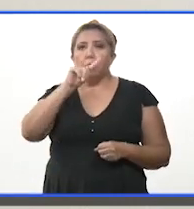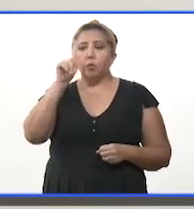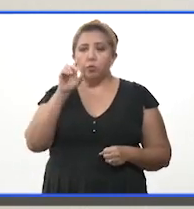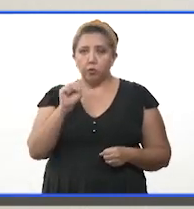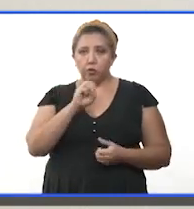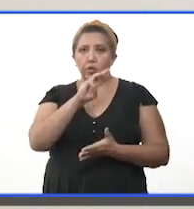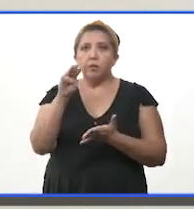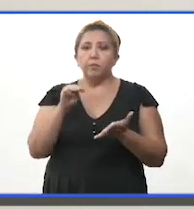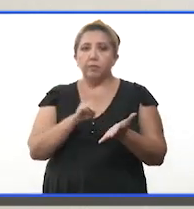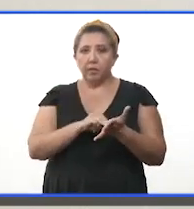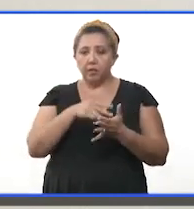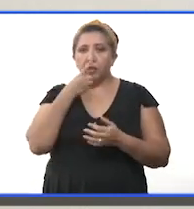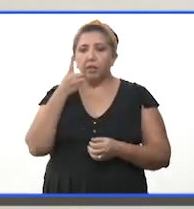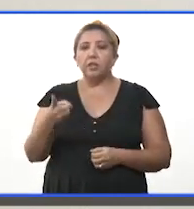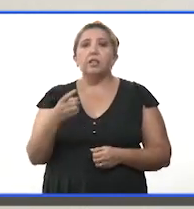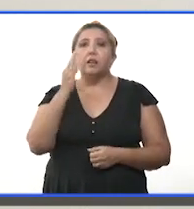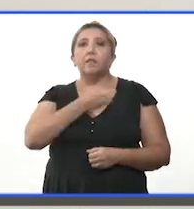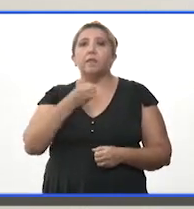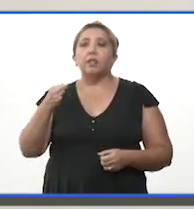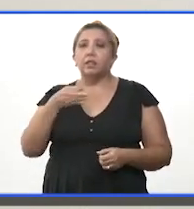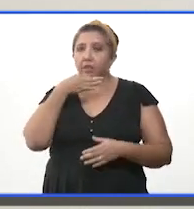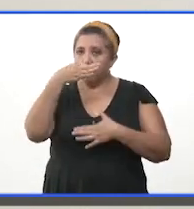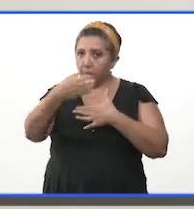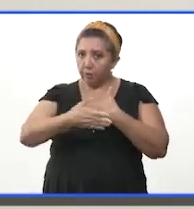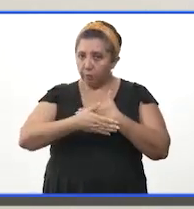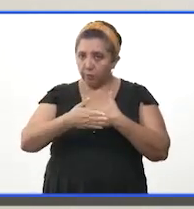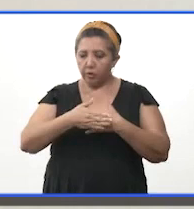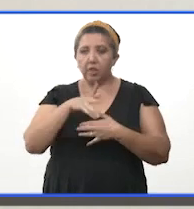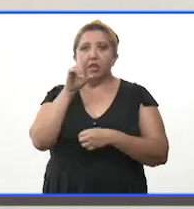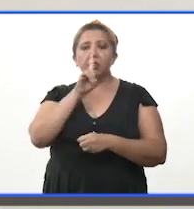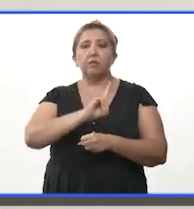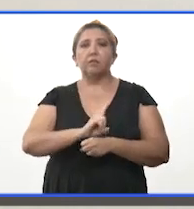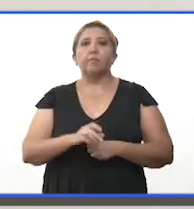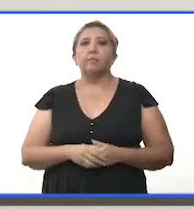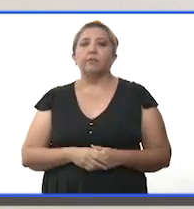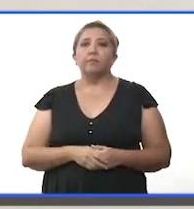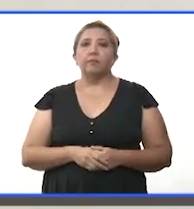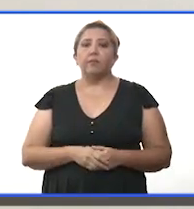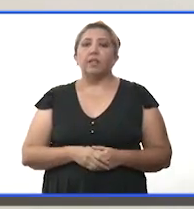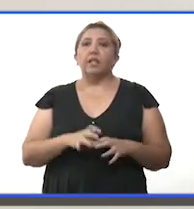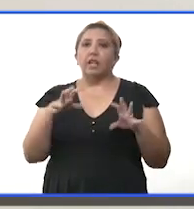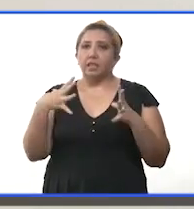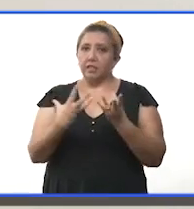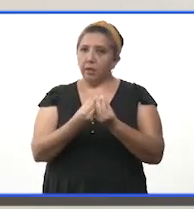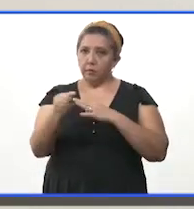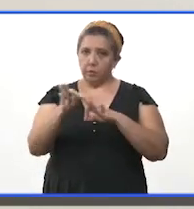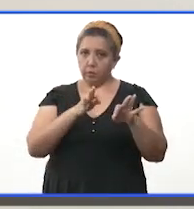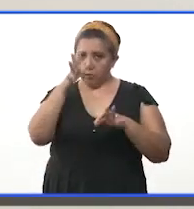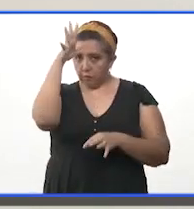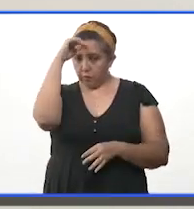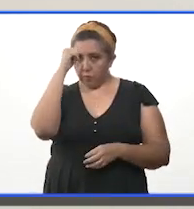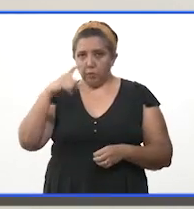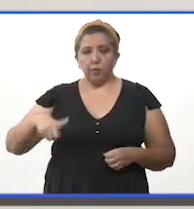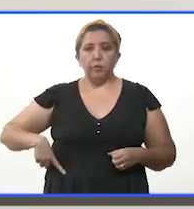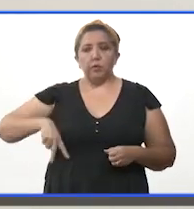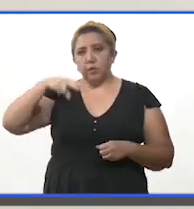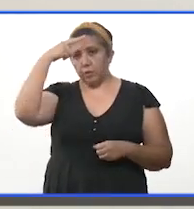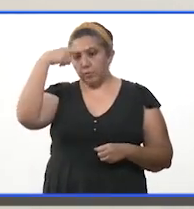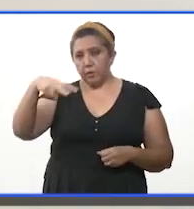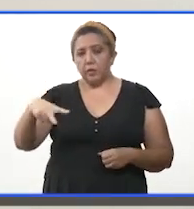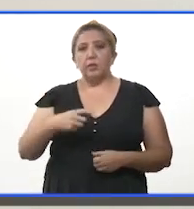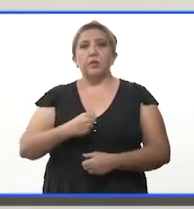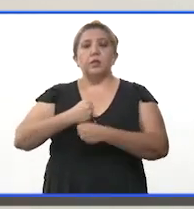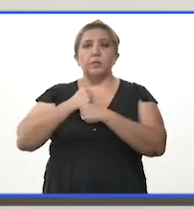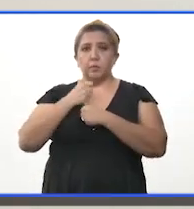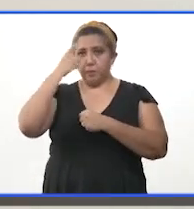y Mérida. Las fechas las daremos a conocer en los próximos días. Estamos trabajando en coordinación con el Gobierno federal y las